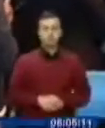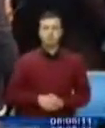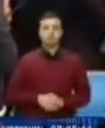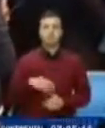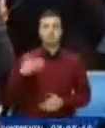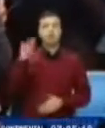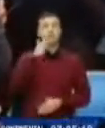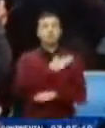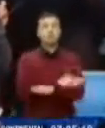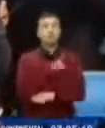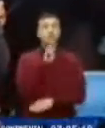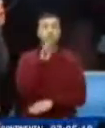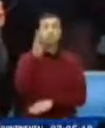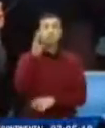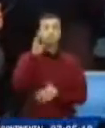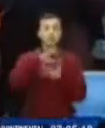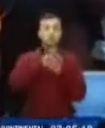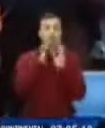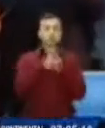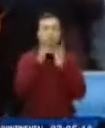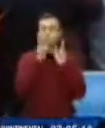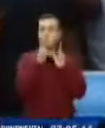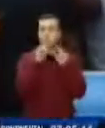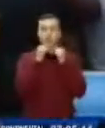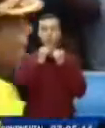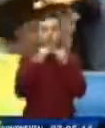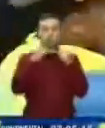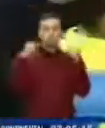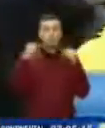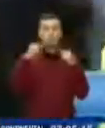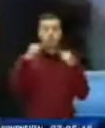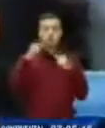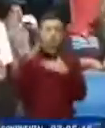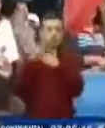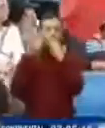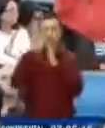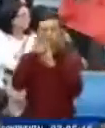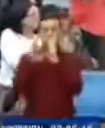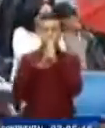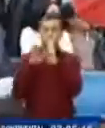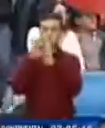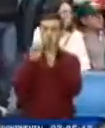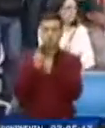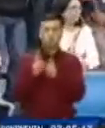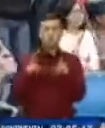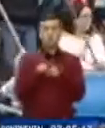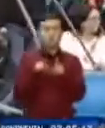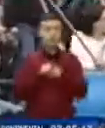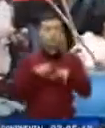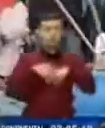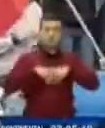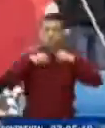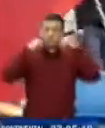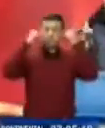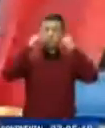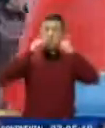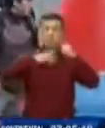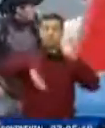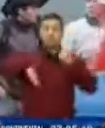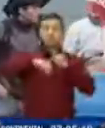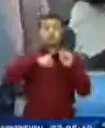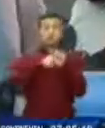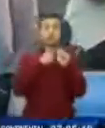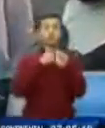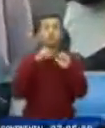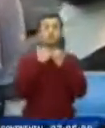Fue el anterior 26 de noviembre cuando los mismos sectores opuestos a la aprobación de las enmiendas protagonizaron una manifestación en los alrededores de la